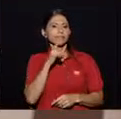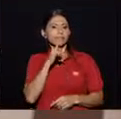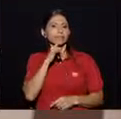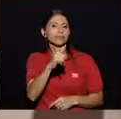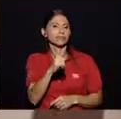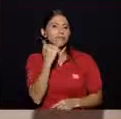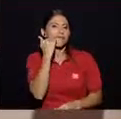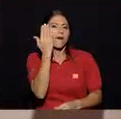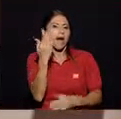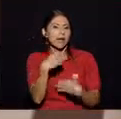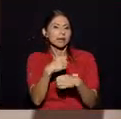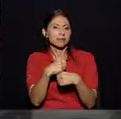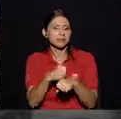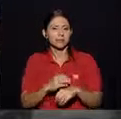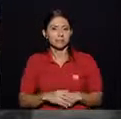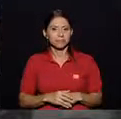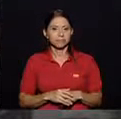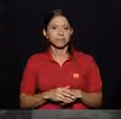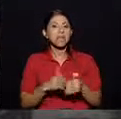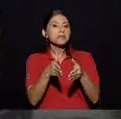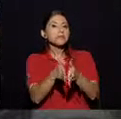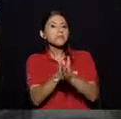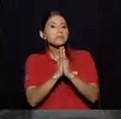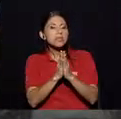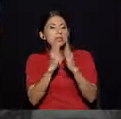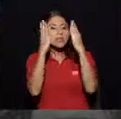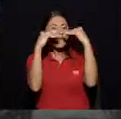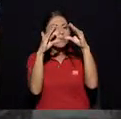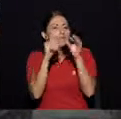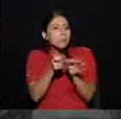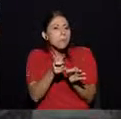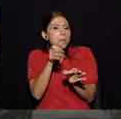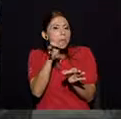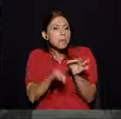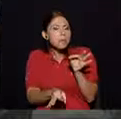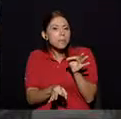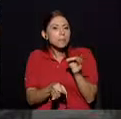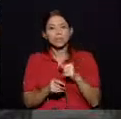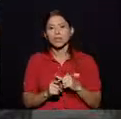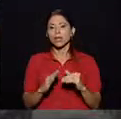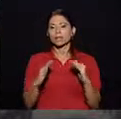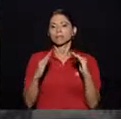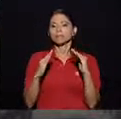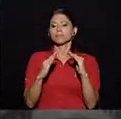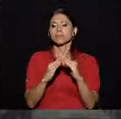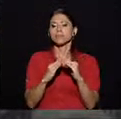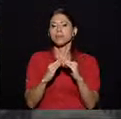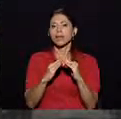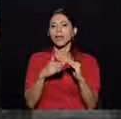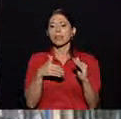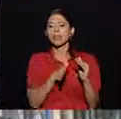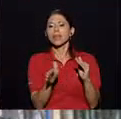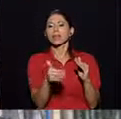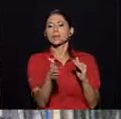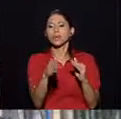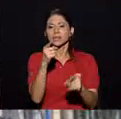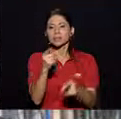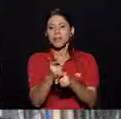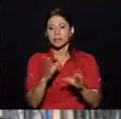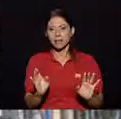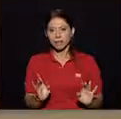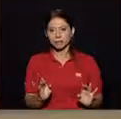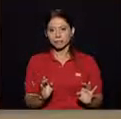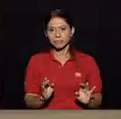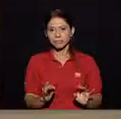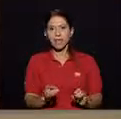un proceso de investigación penal para confirmar si los hechos se dan o no se dan. Si fuera el caso de que los hechos